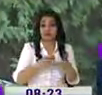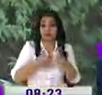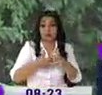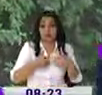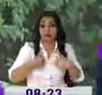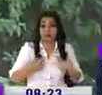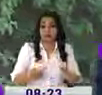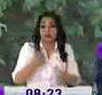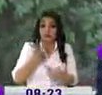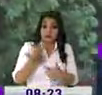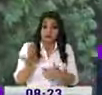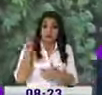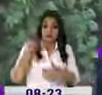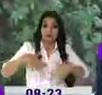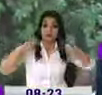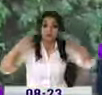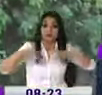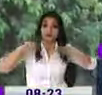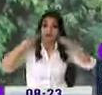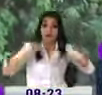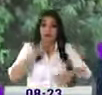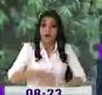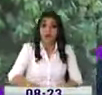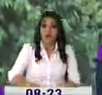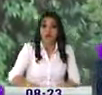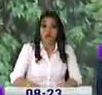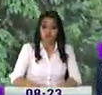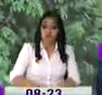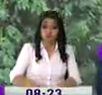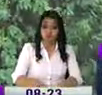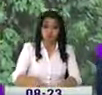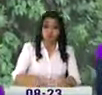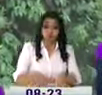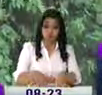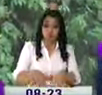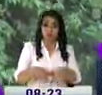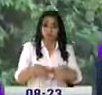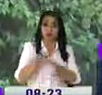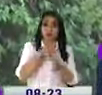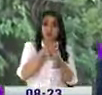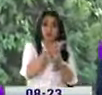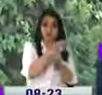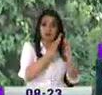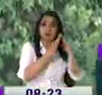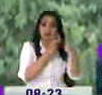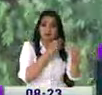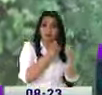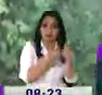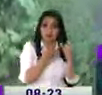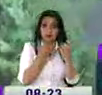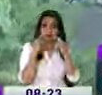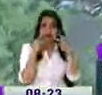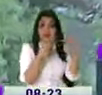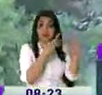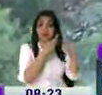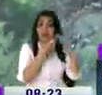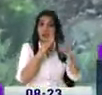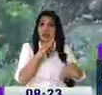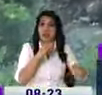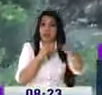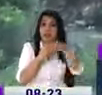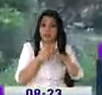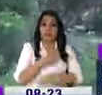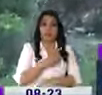con los últimos aguaceros el agua crece y obviamente pone en riesgo una de las viviendas, precisamente la que estamos viendo en imágenes. Vamos a hablar con la